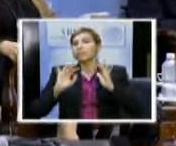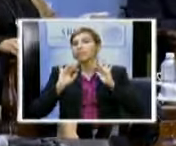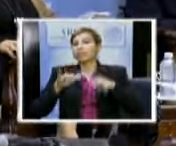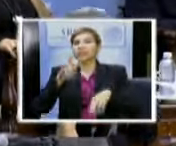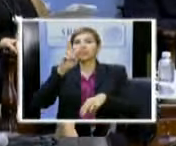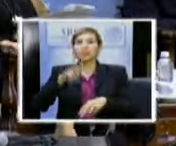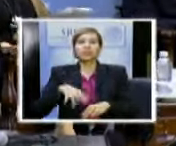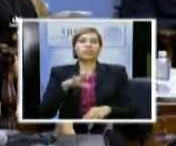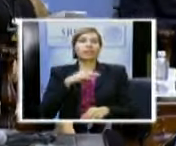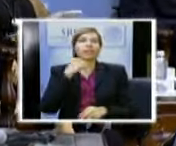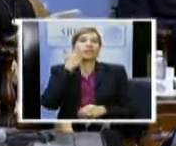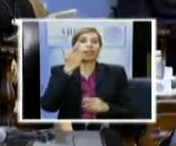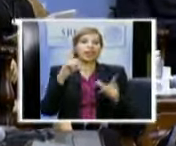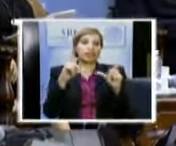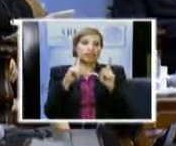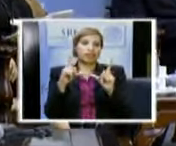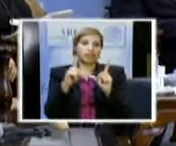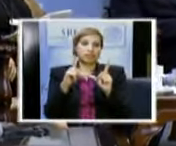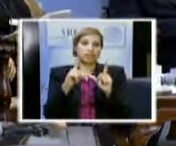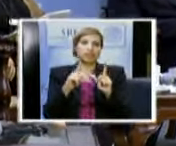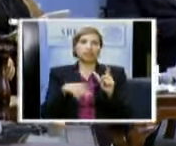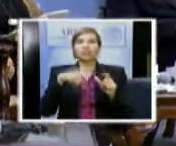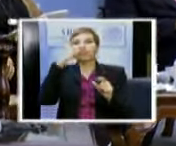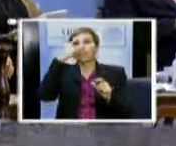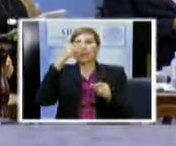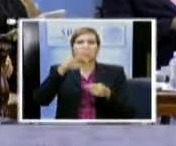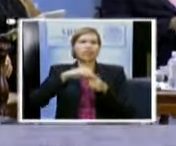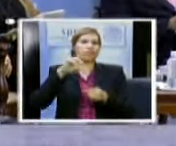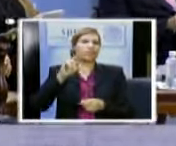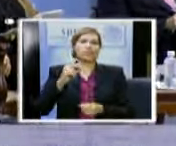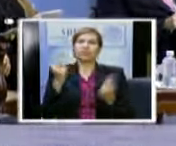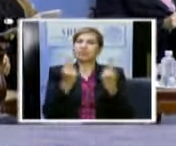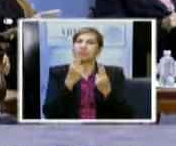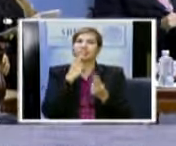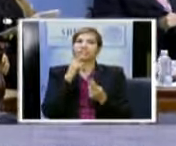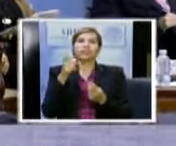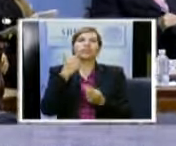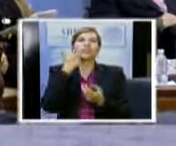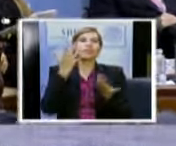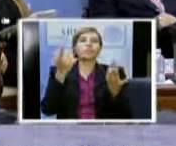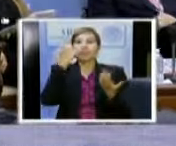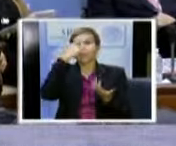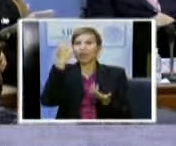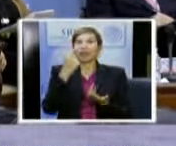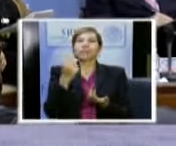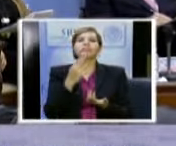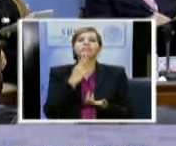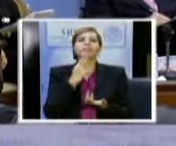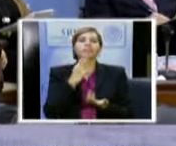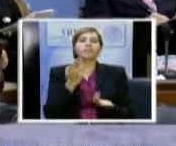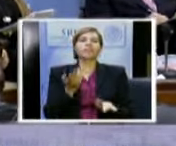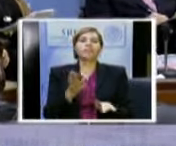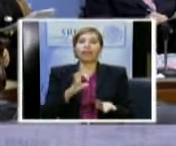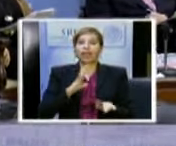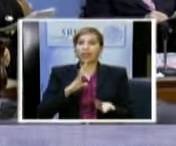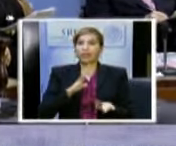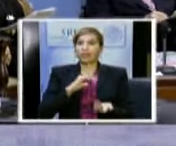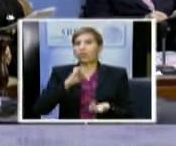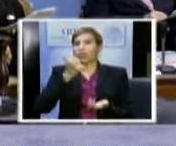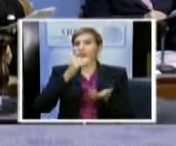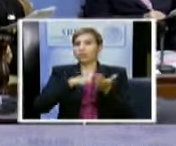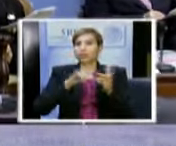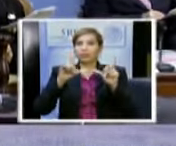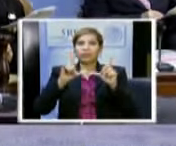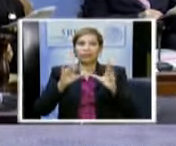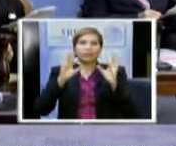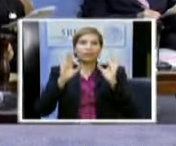más seguro es que quieran la credencial posiblemente no tanto para votar, sino quieran la credencial posiblemente más bien para tener otro